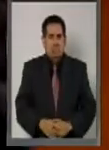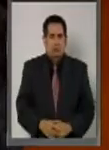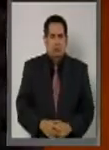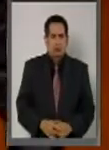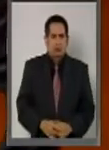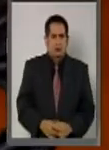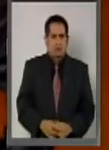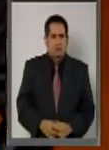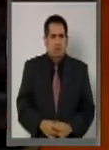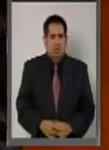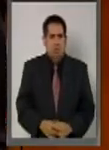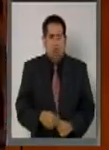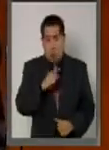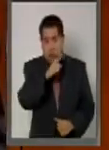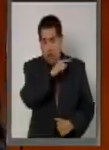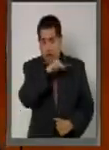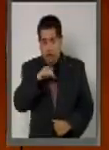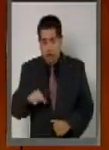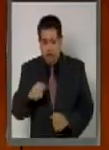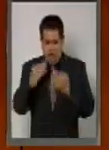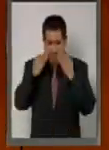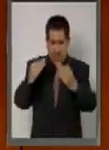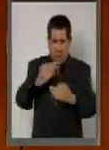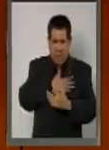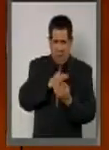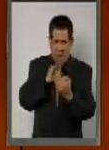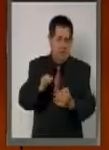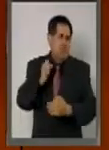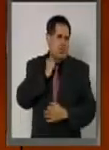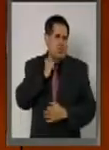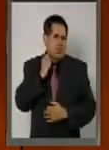Usted viene aquí a comparecer a un Senado